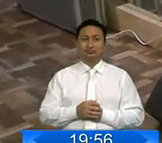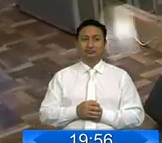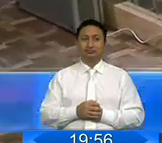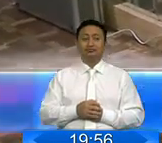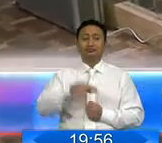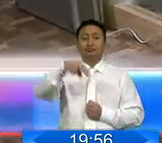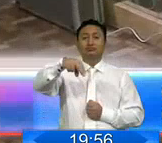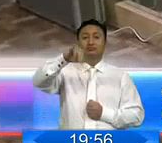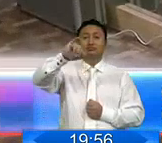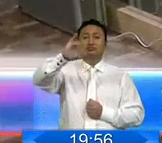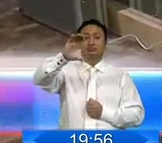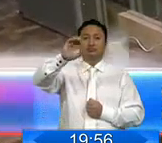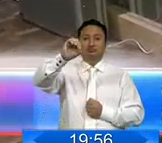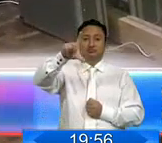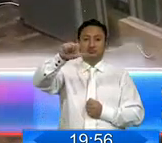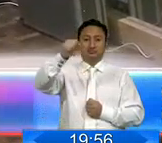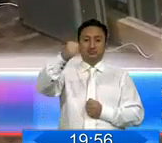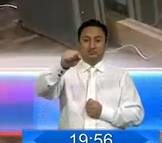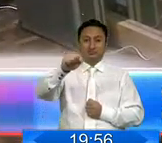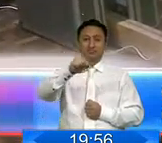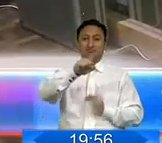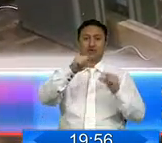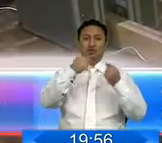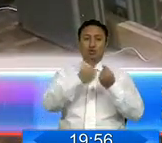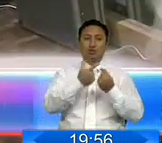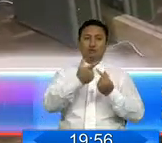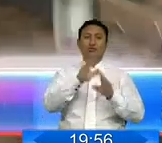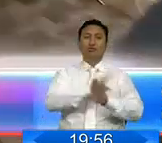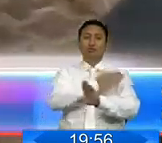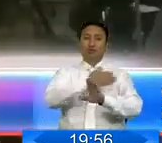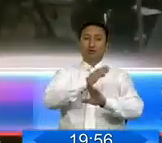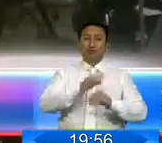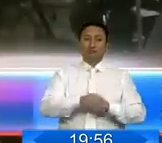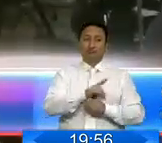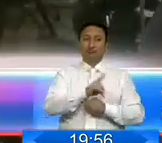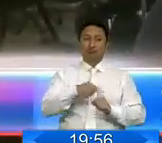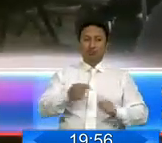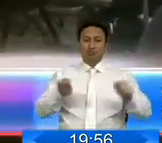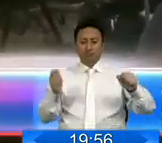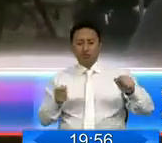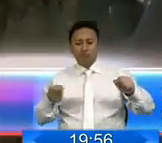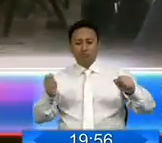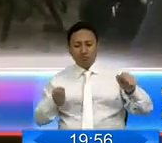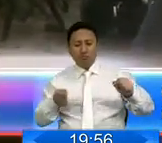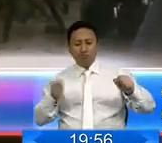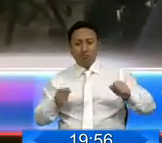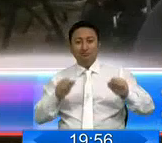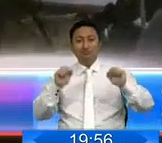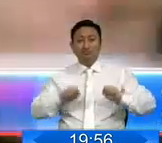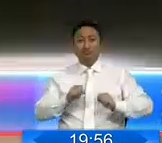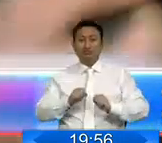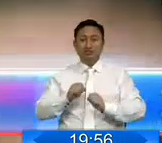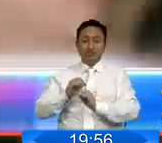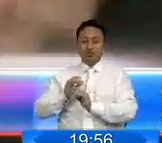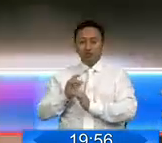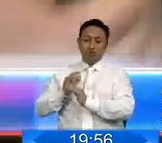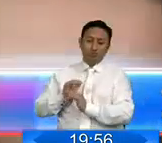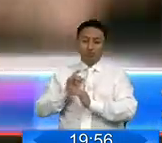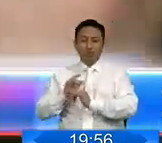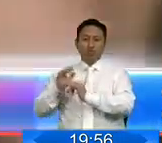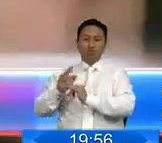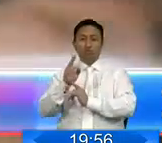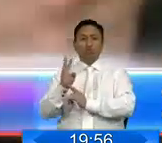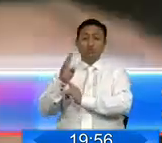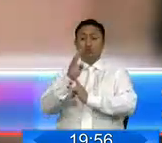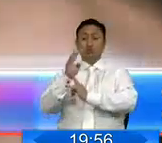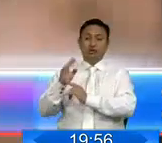Nicolás Schipper es uno de los integrantes de Celtic Trip. Él es percusionista y también toca la gaita escocesa. La música que